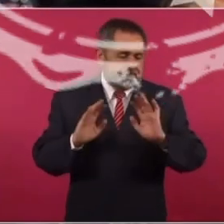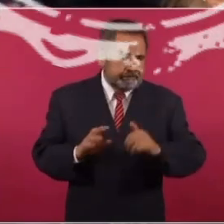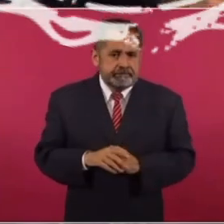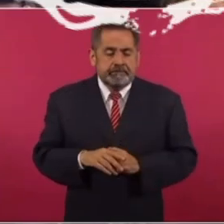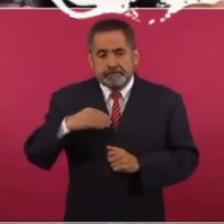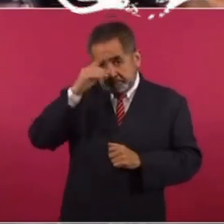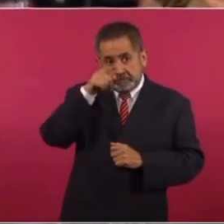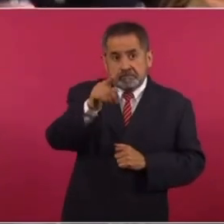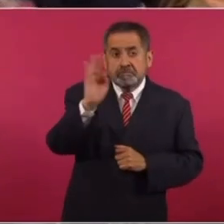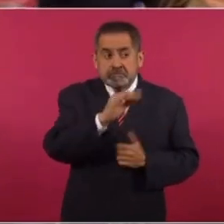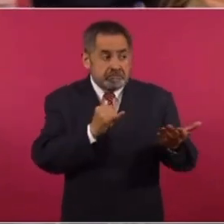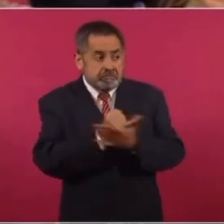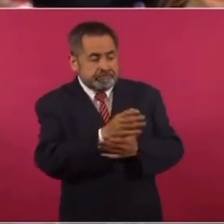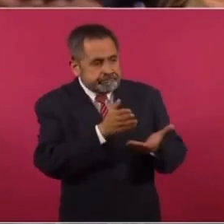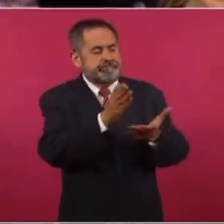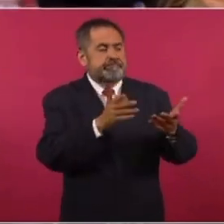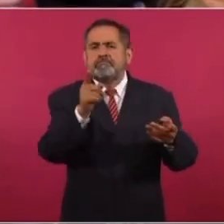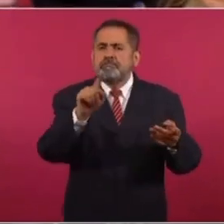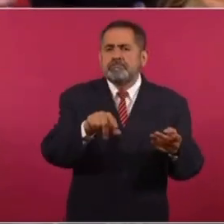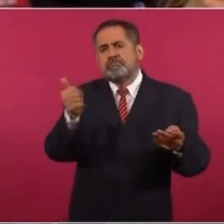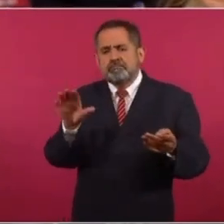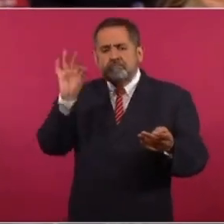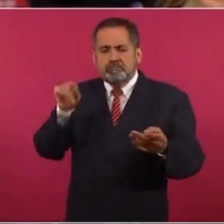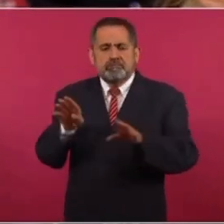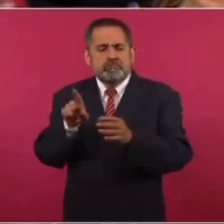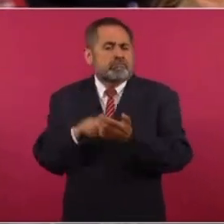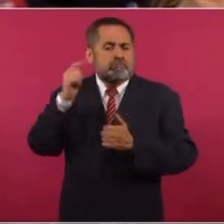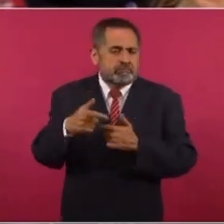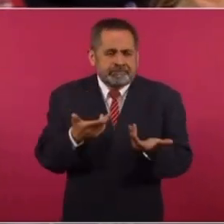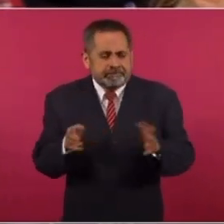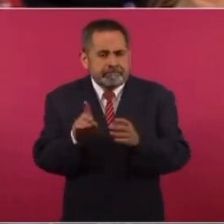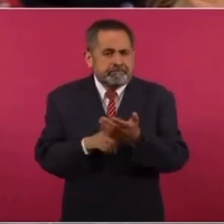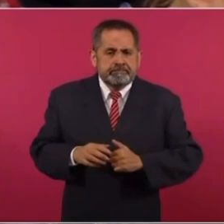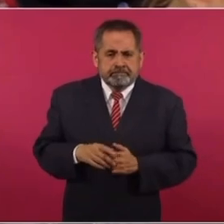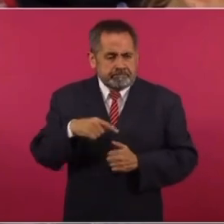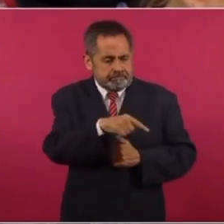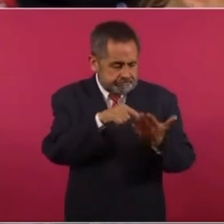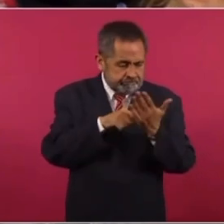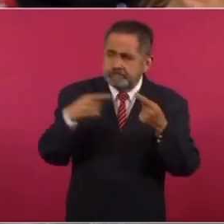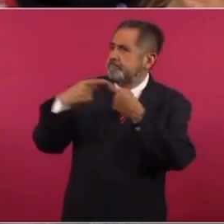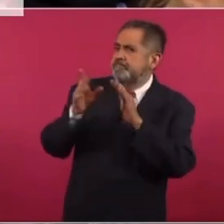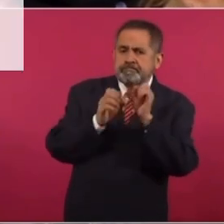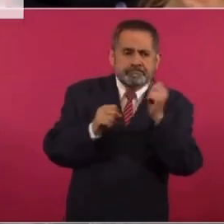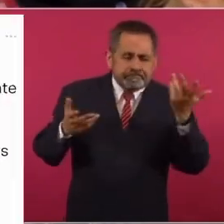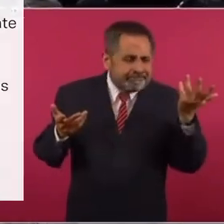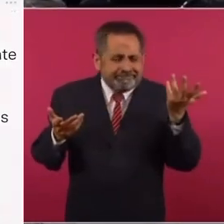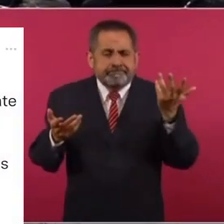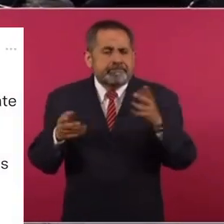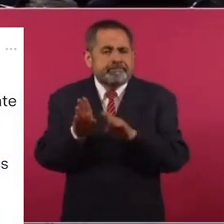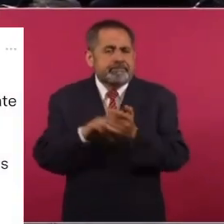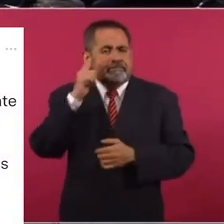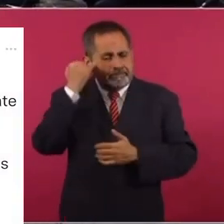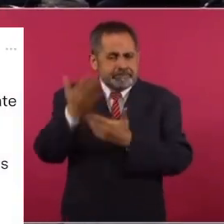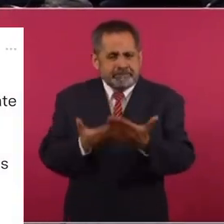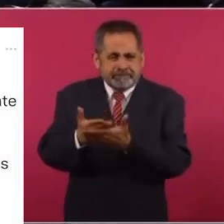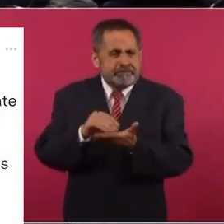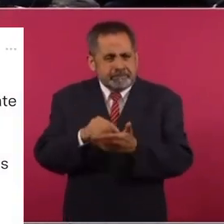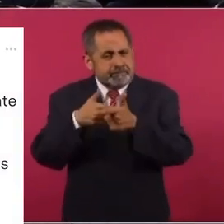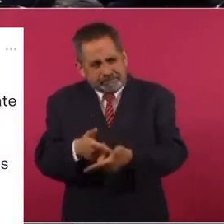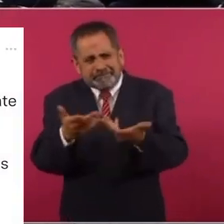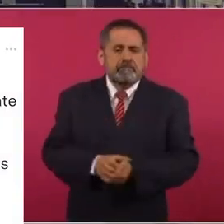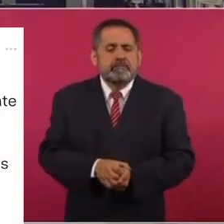¿Tiene contemplado una alternativa en caso de que prosigan el primero el amparo y después la acción de inconstitucionalidad o la convencionalidad? ¿No sé, enviar alguna iniciativa para mantener la